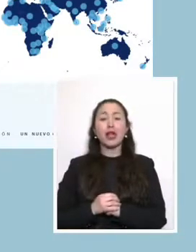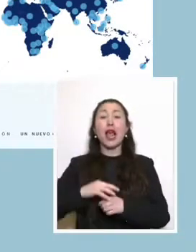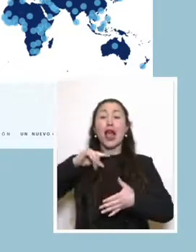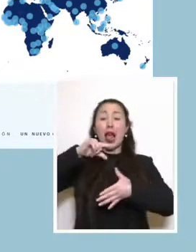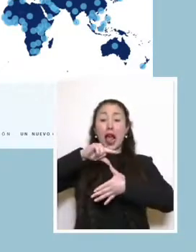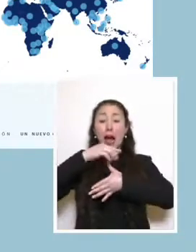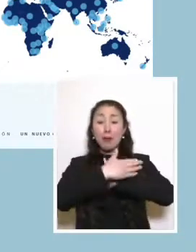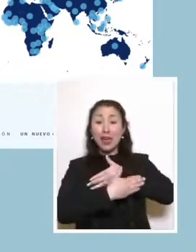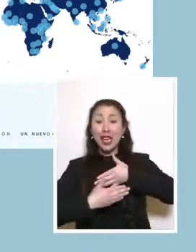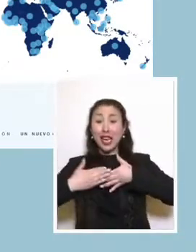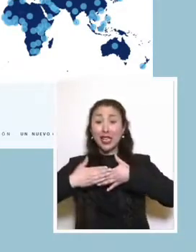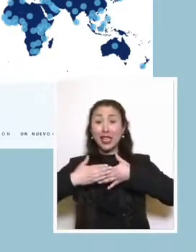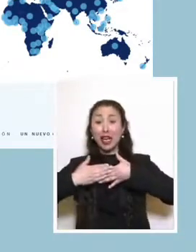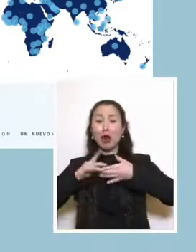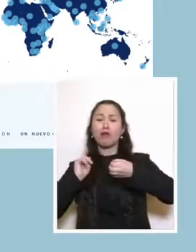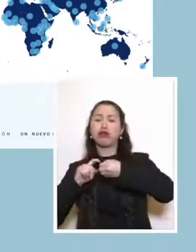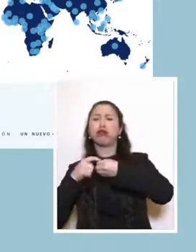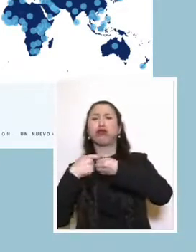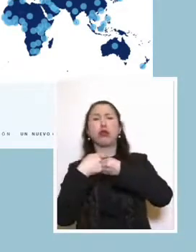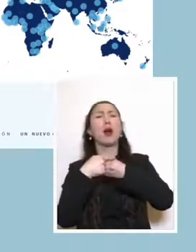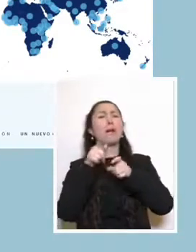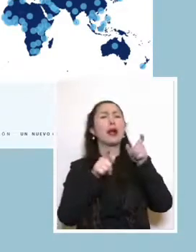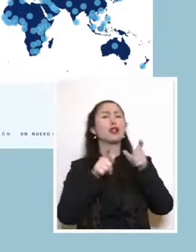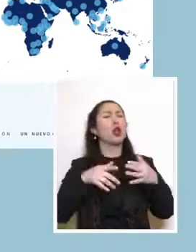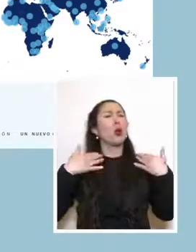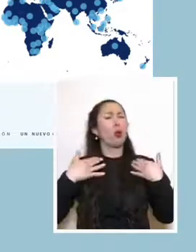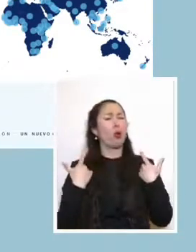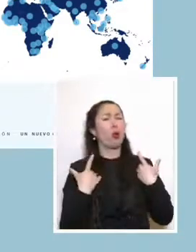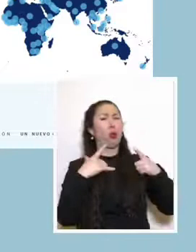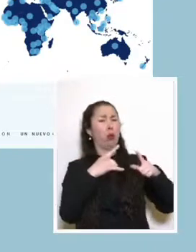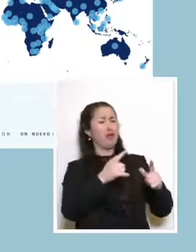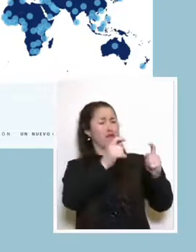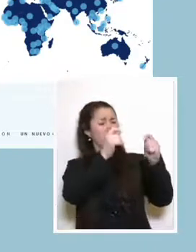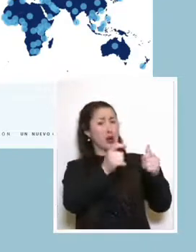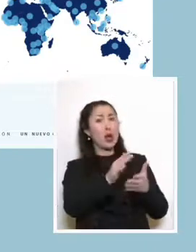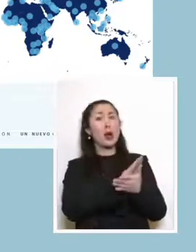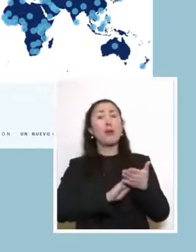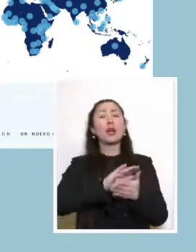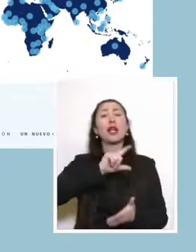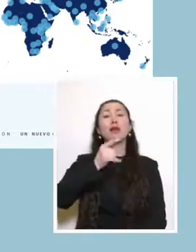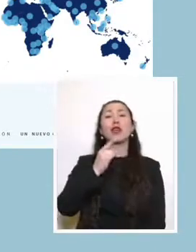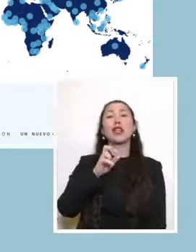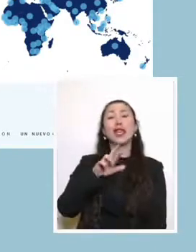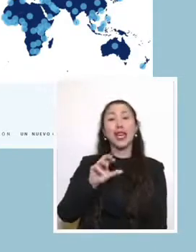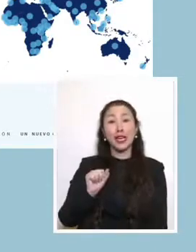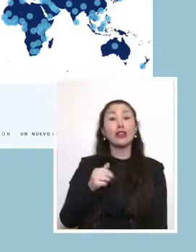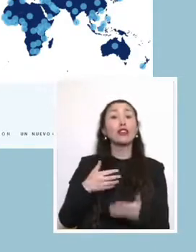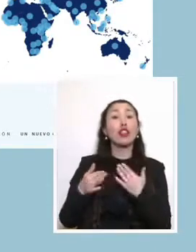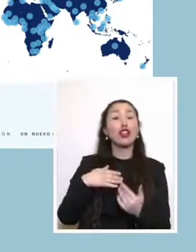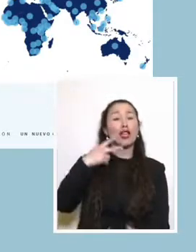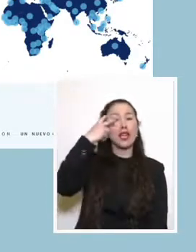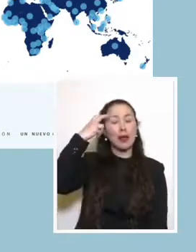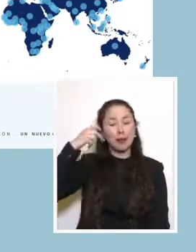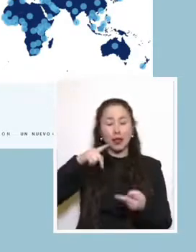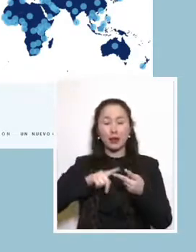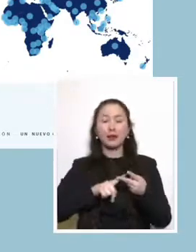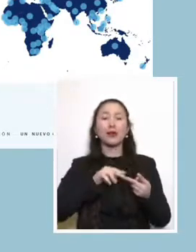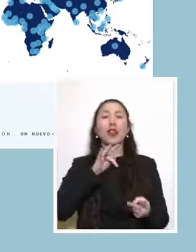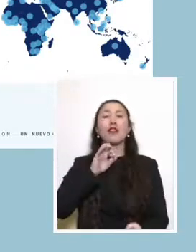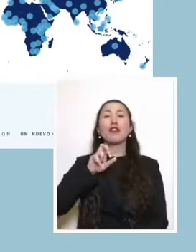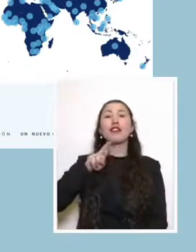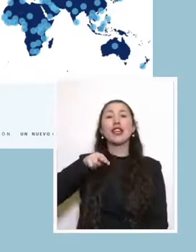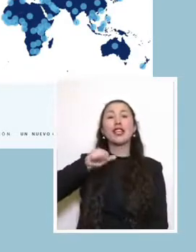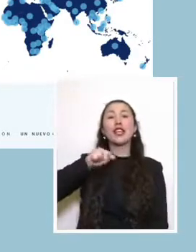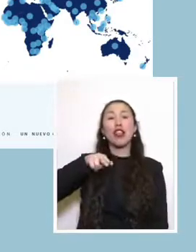han participado destacadas personas, expertas como Elisa Guerra, de México, Fernando Reimers, de